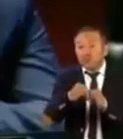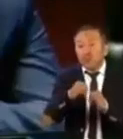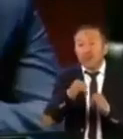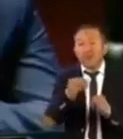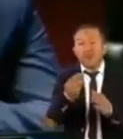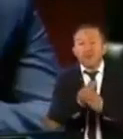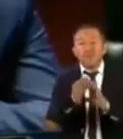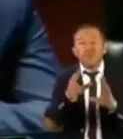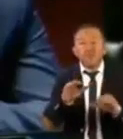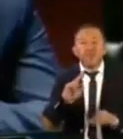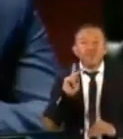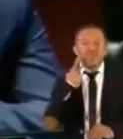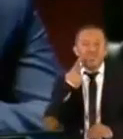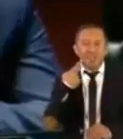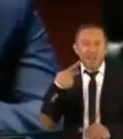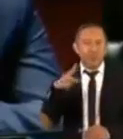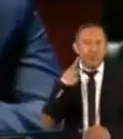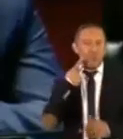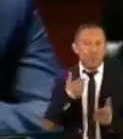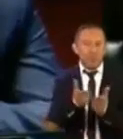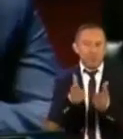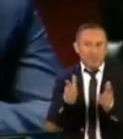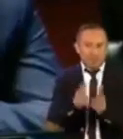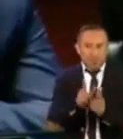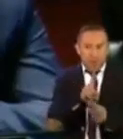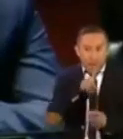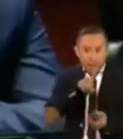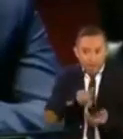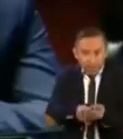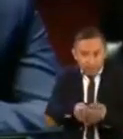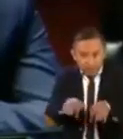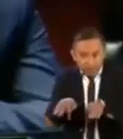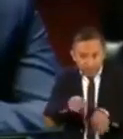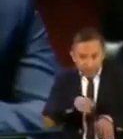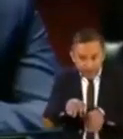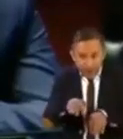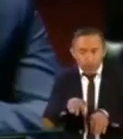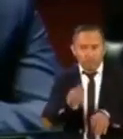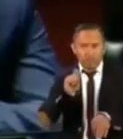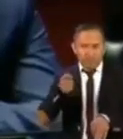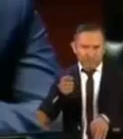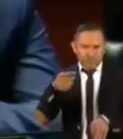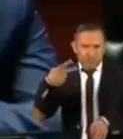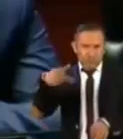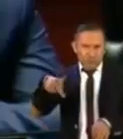un partido político, que es una institución de interés público,